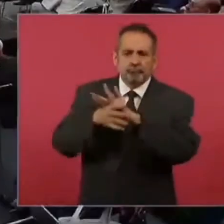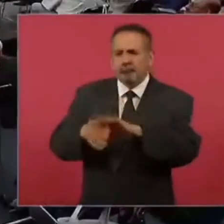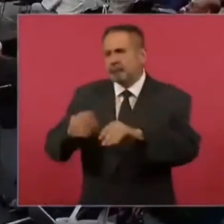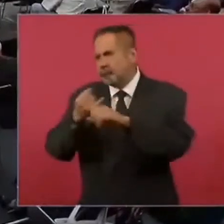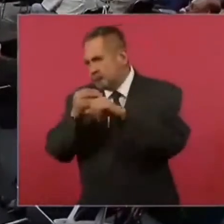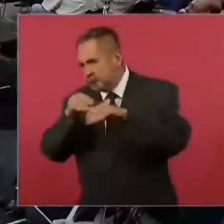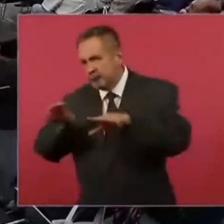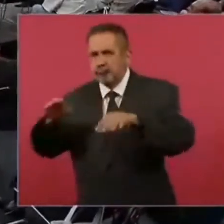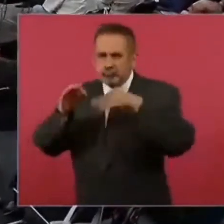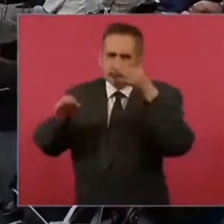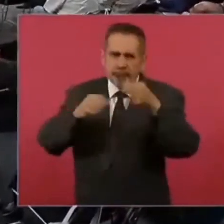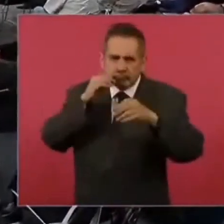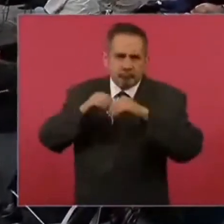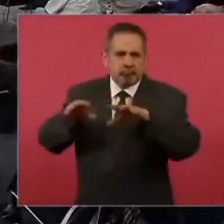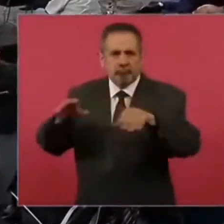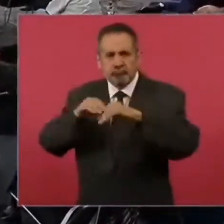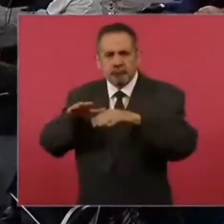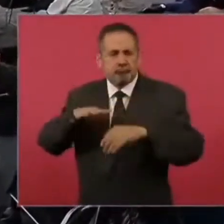concientización